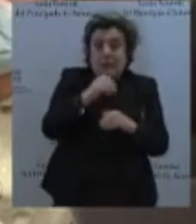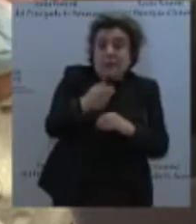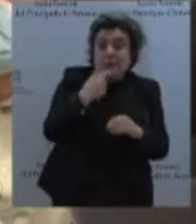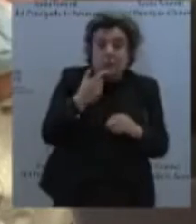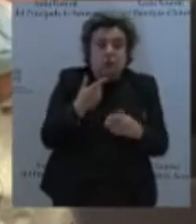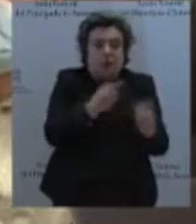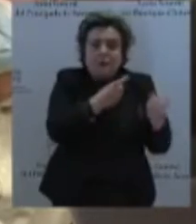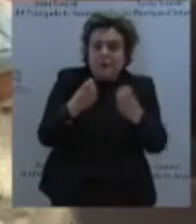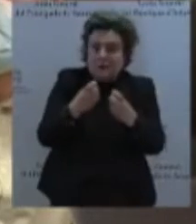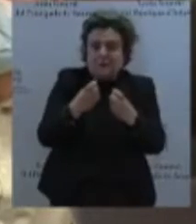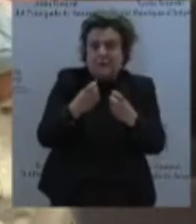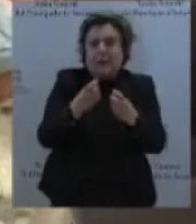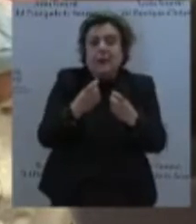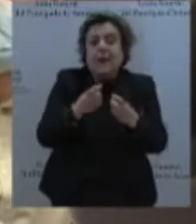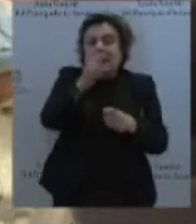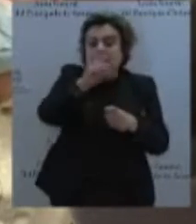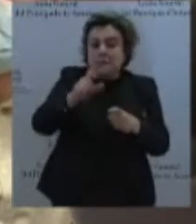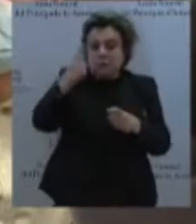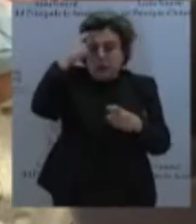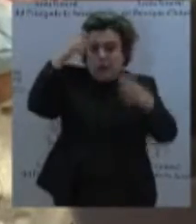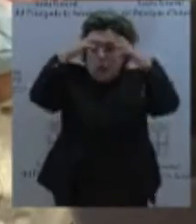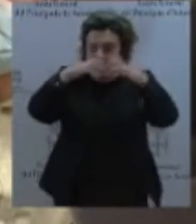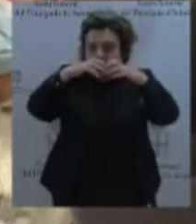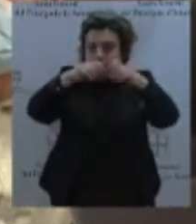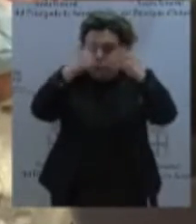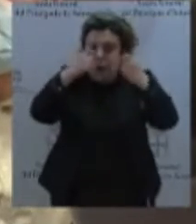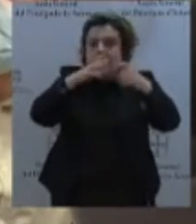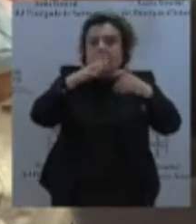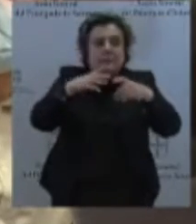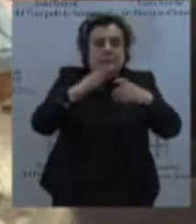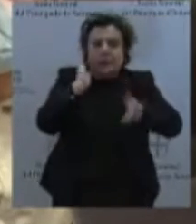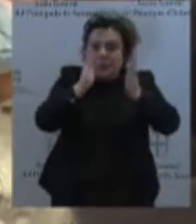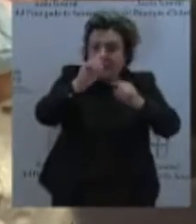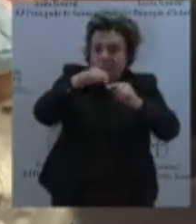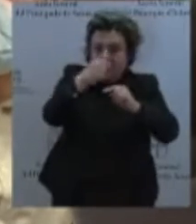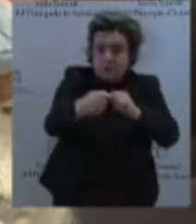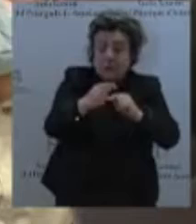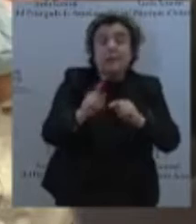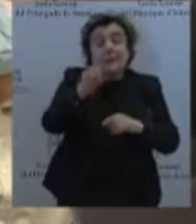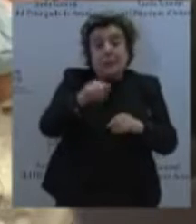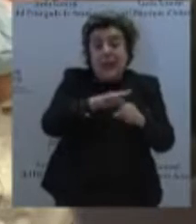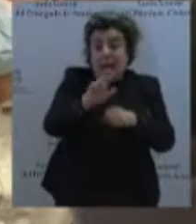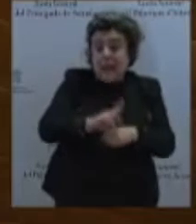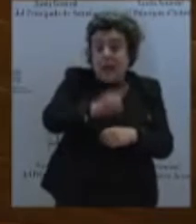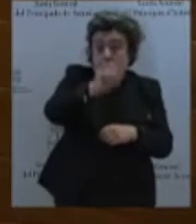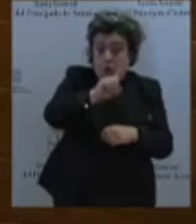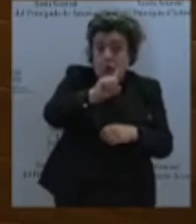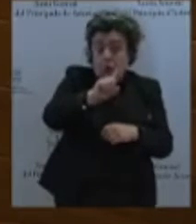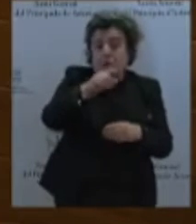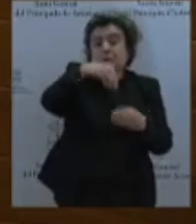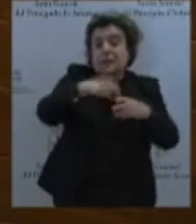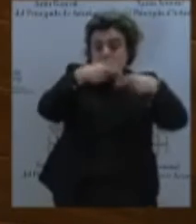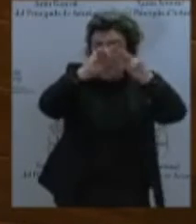dichas áreas y también en el área 1, con cabecera en Jarrio. Las enfermedades neurológicas han adquirido relevancia epidemiológica en los